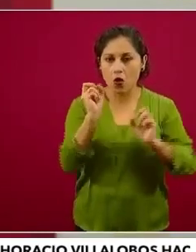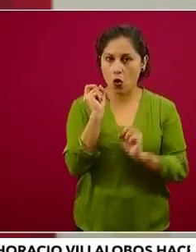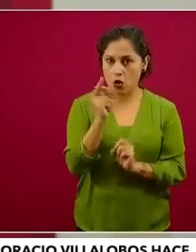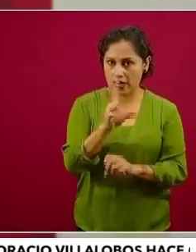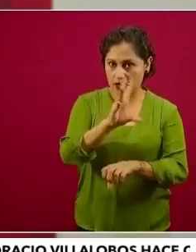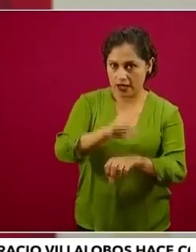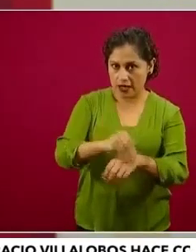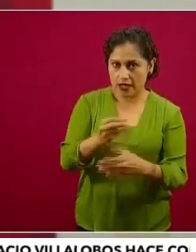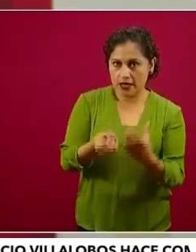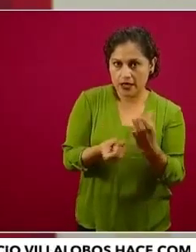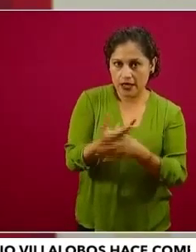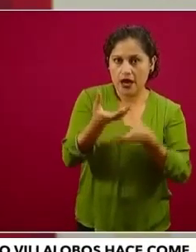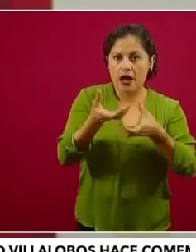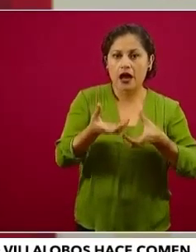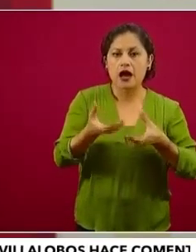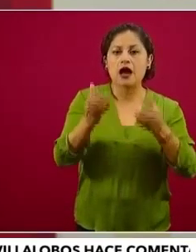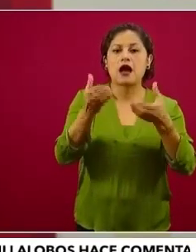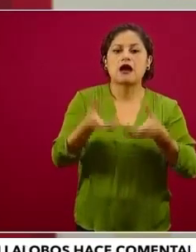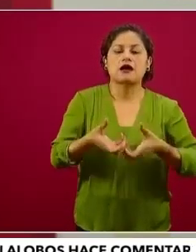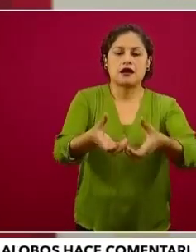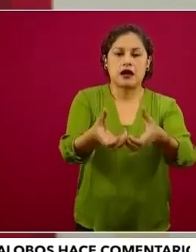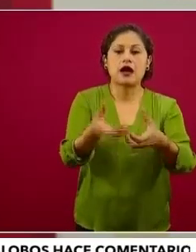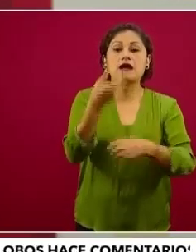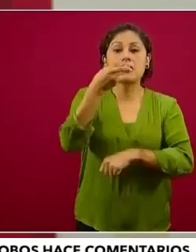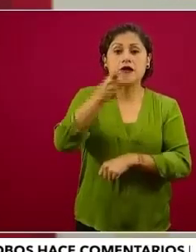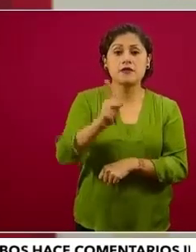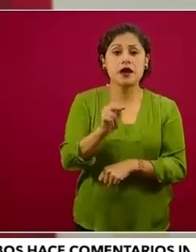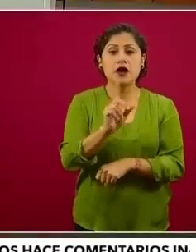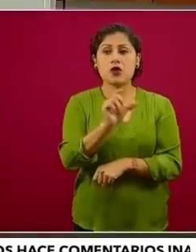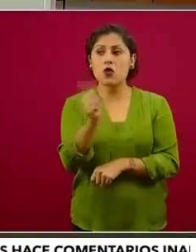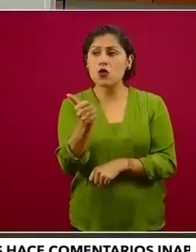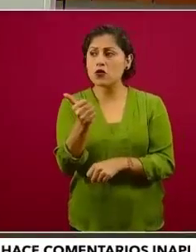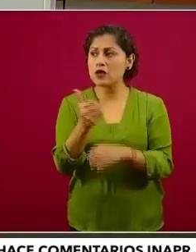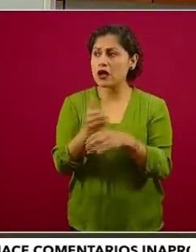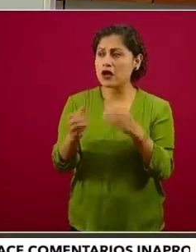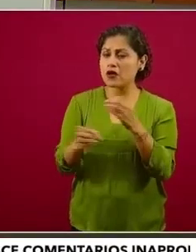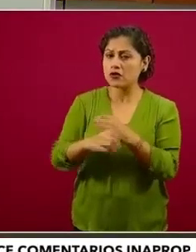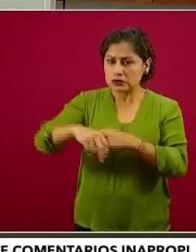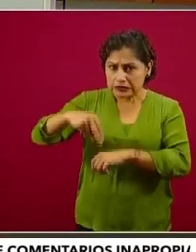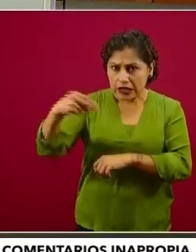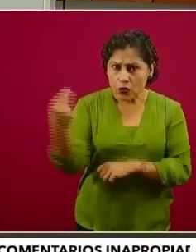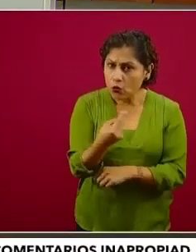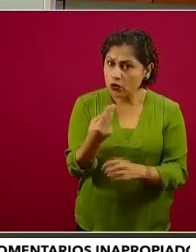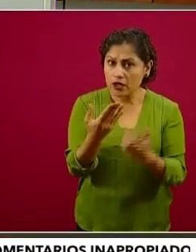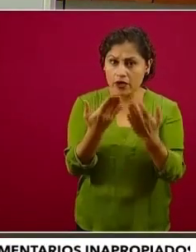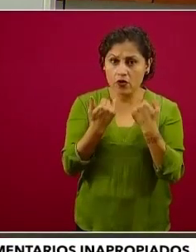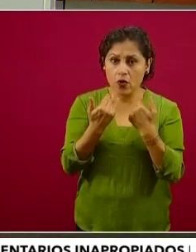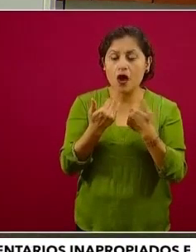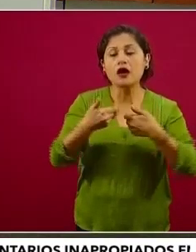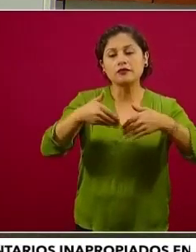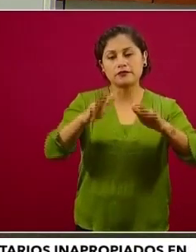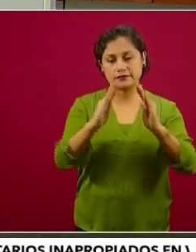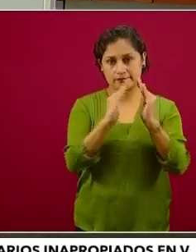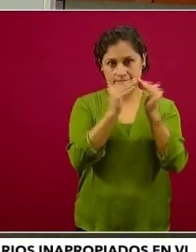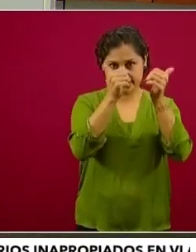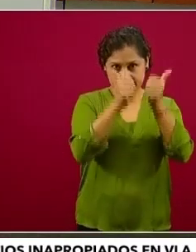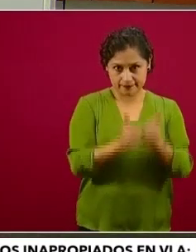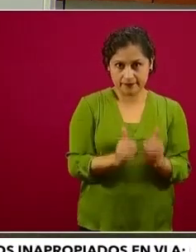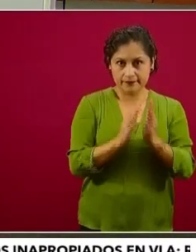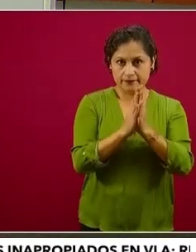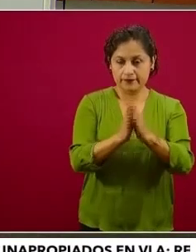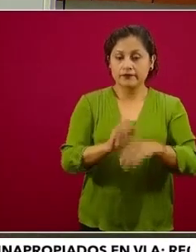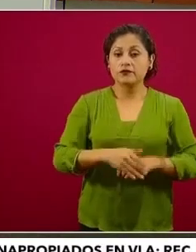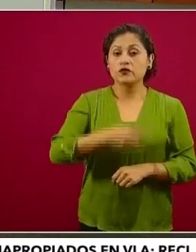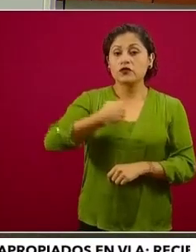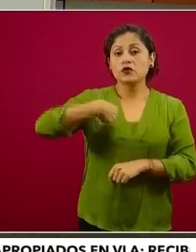actividad que no tiene una urgencia de realizarse. Hemos estado monitoreando la